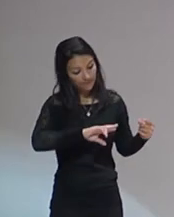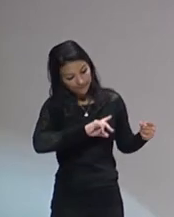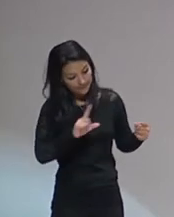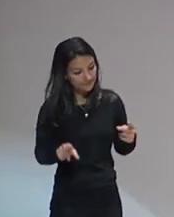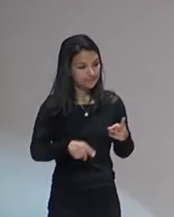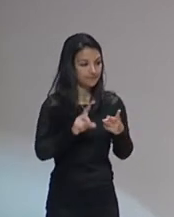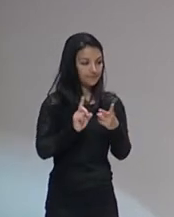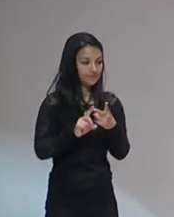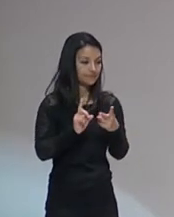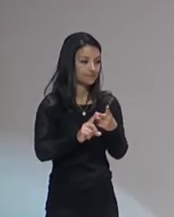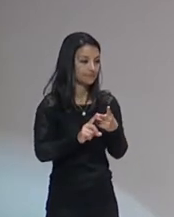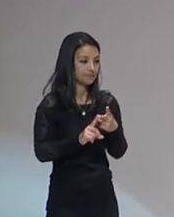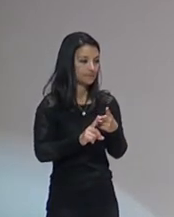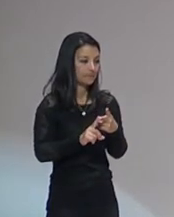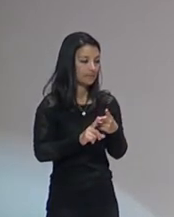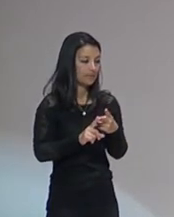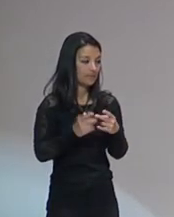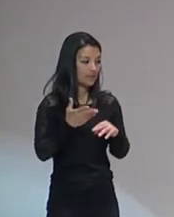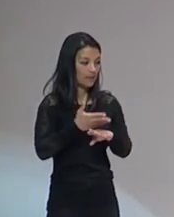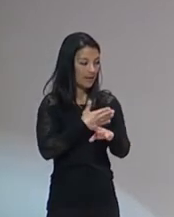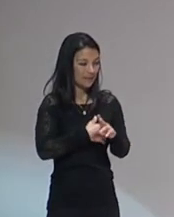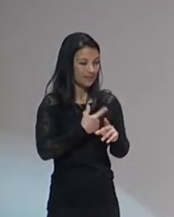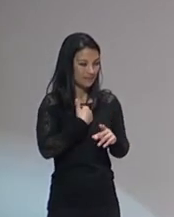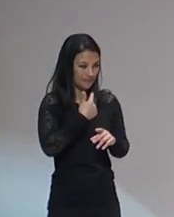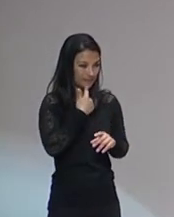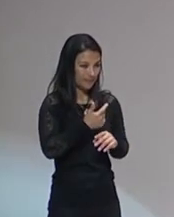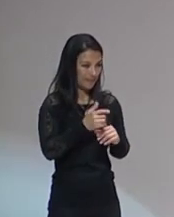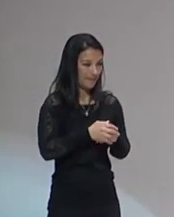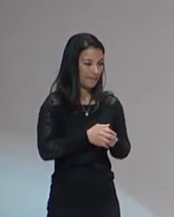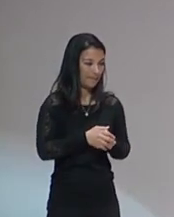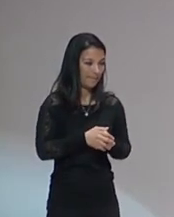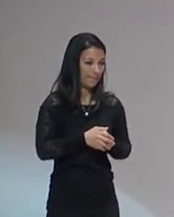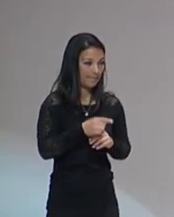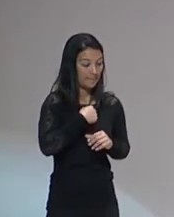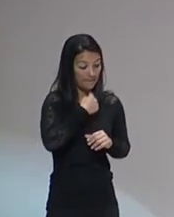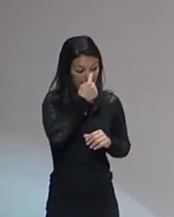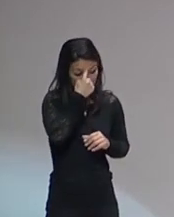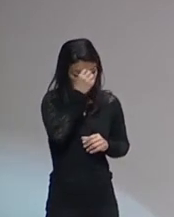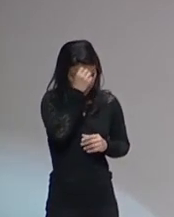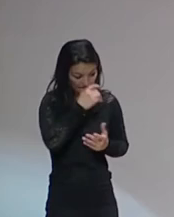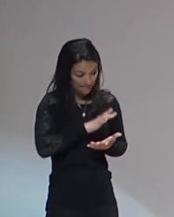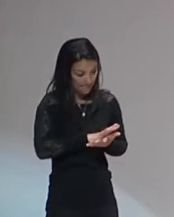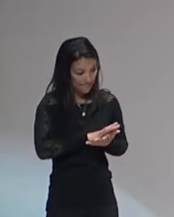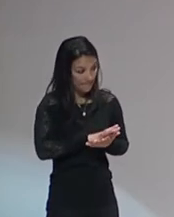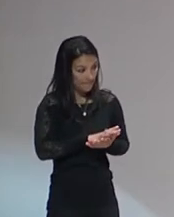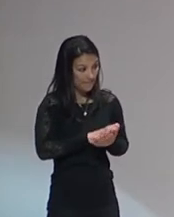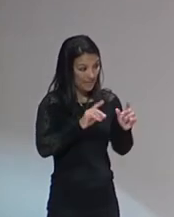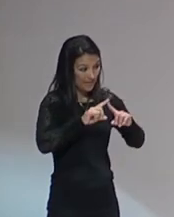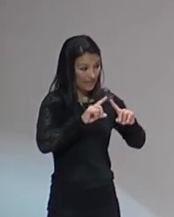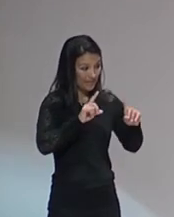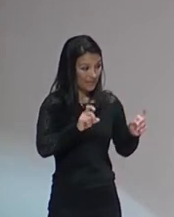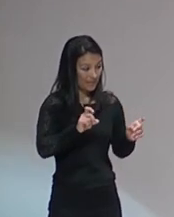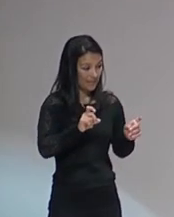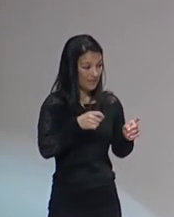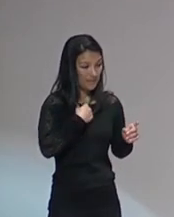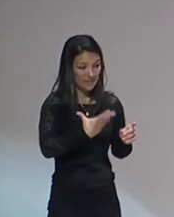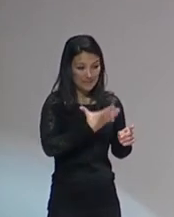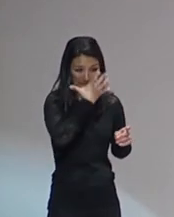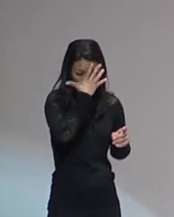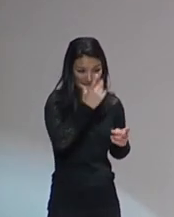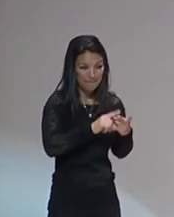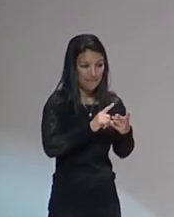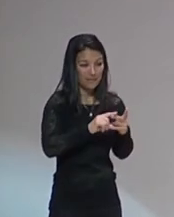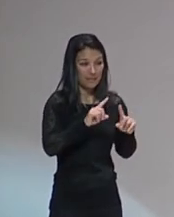punto, yo tuve la oportunidad de hablar, pienso que el tema de la vergüenza, el tema